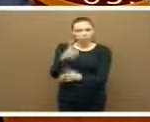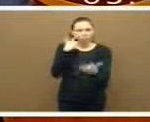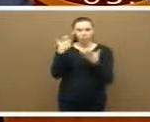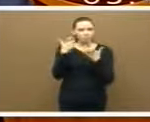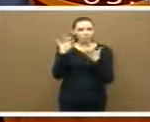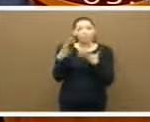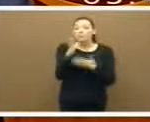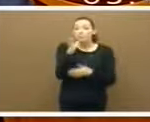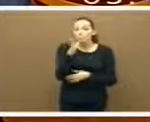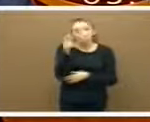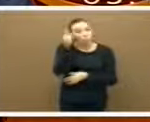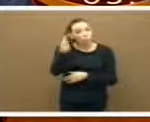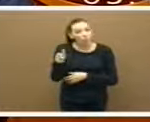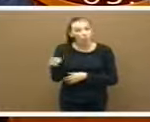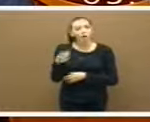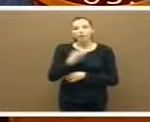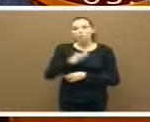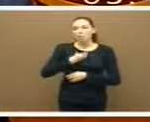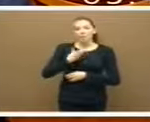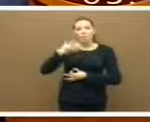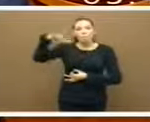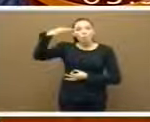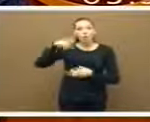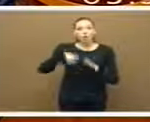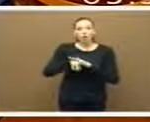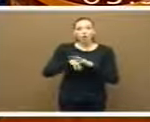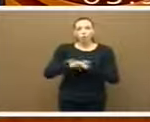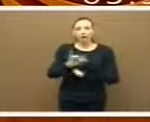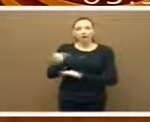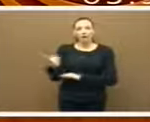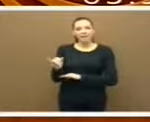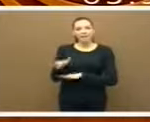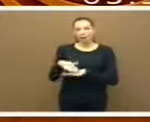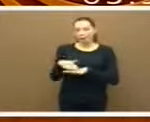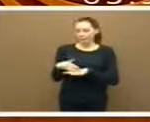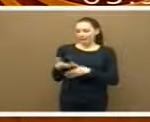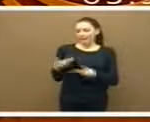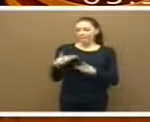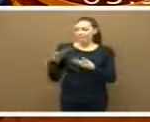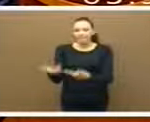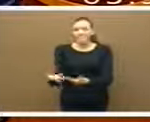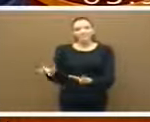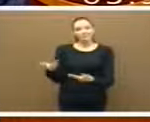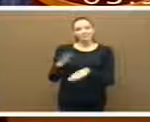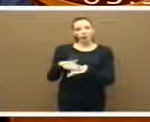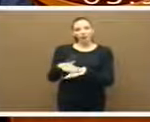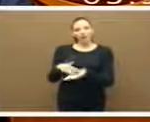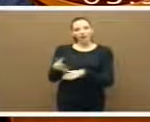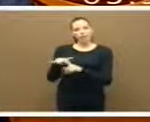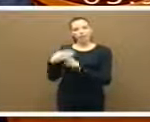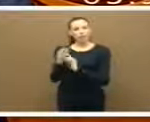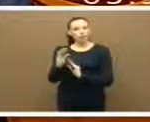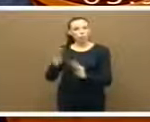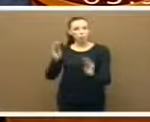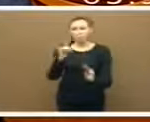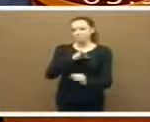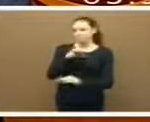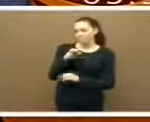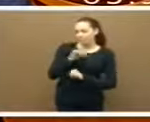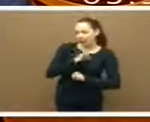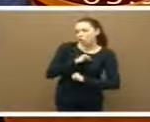los ayuntamientos el único recurso que tienen los ciudadanos para solucionar su situación personal, situación de paro, de